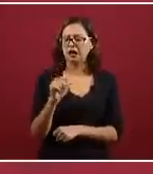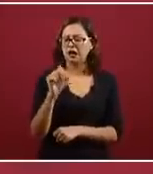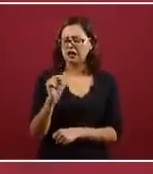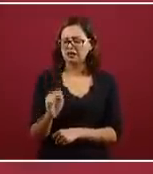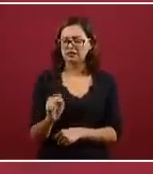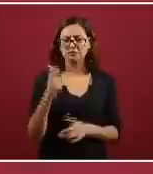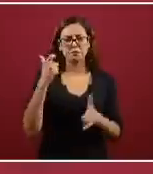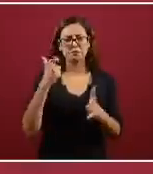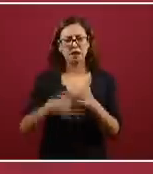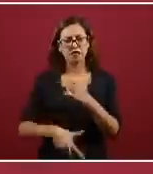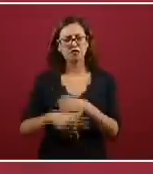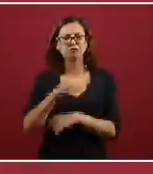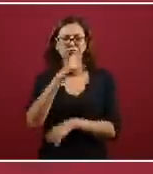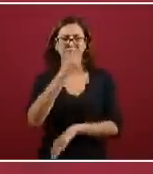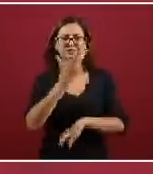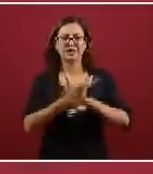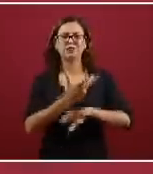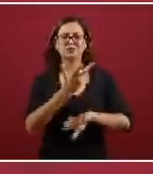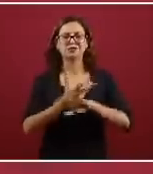en Estados Unidos,